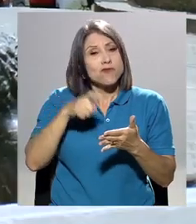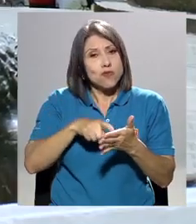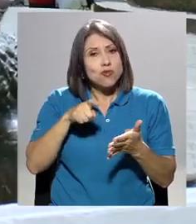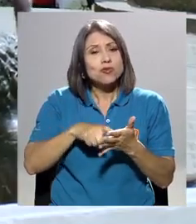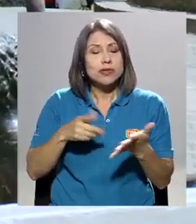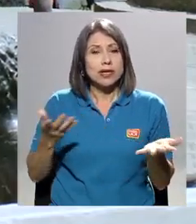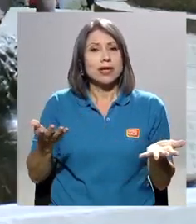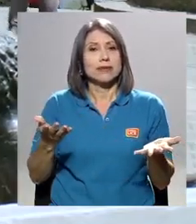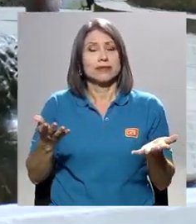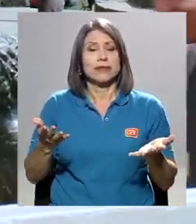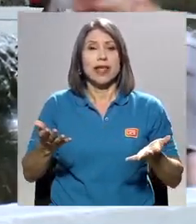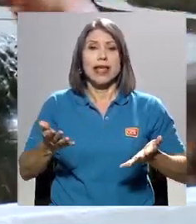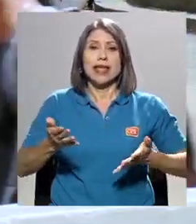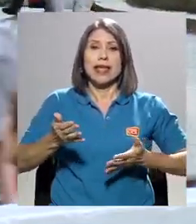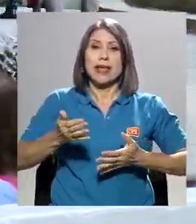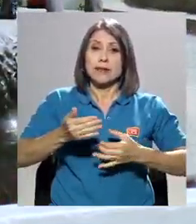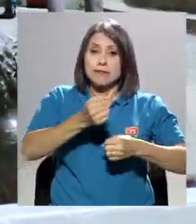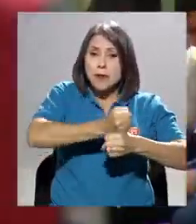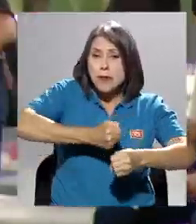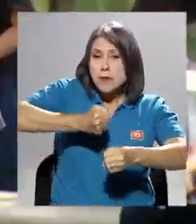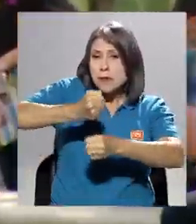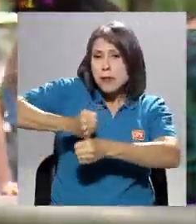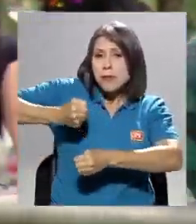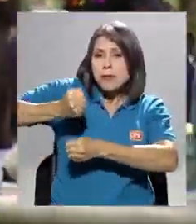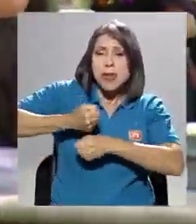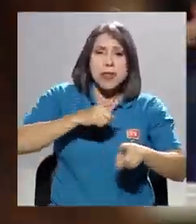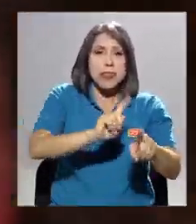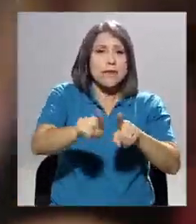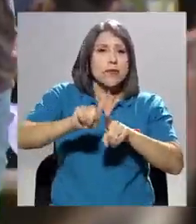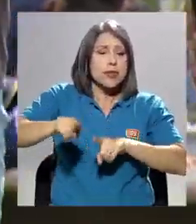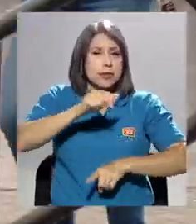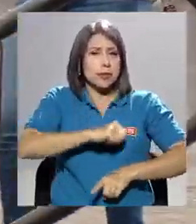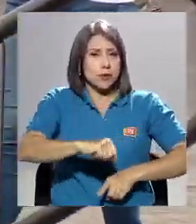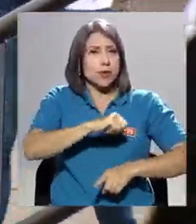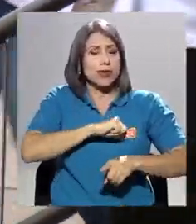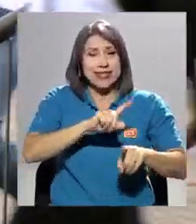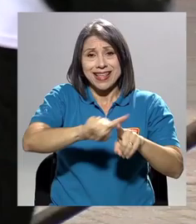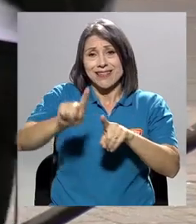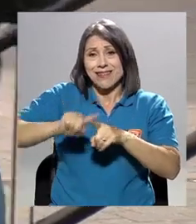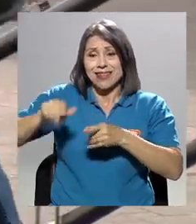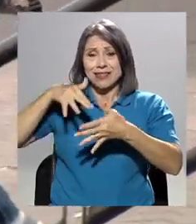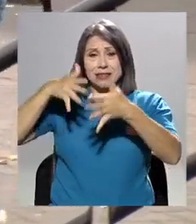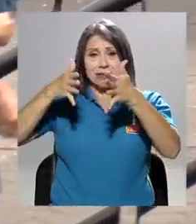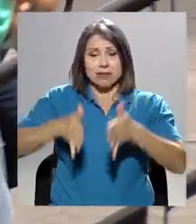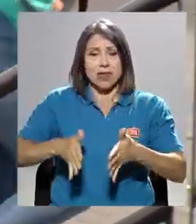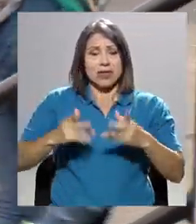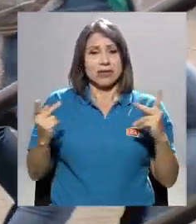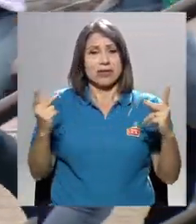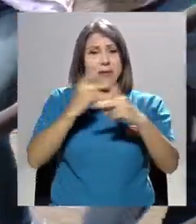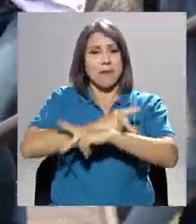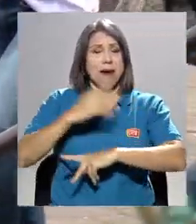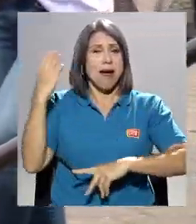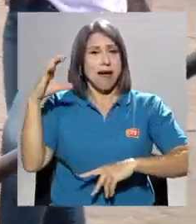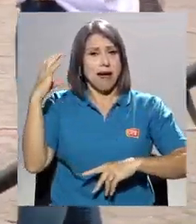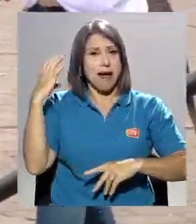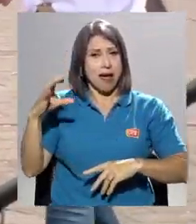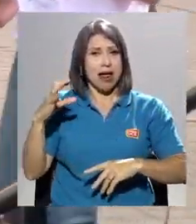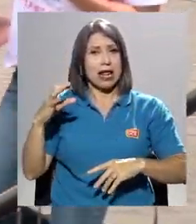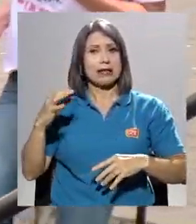gestiones de las autoridades y del estudiantado del recinto de Paraíso han